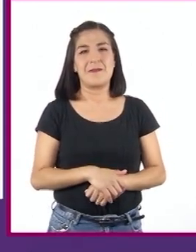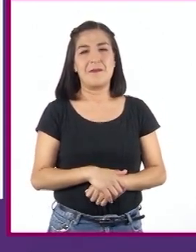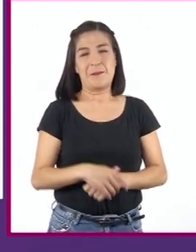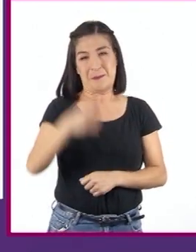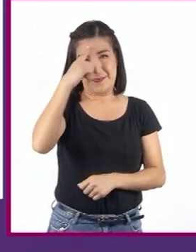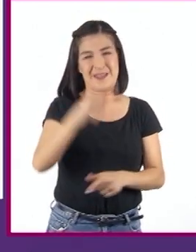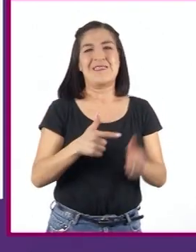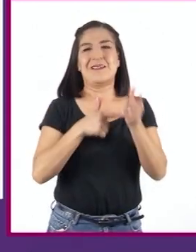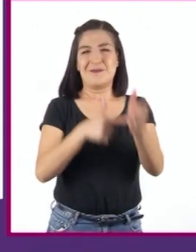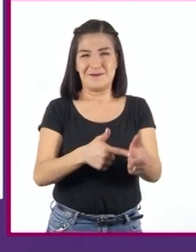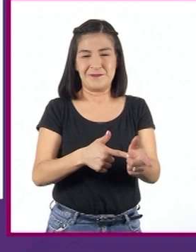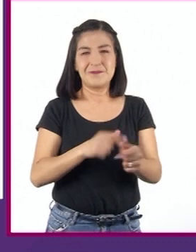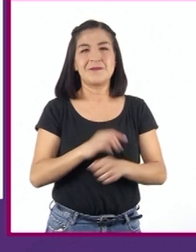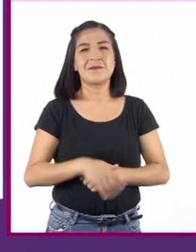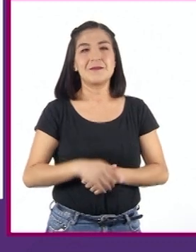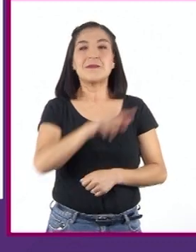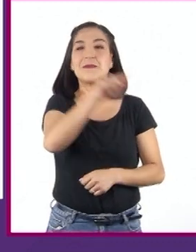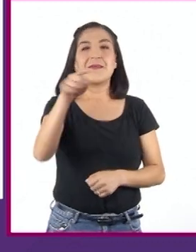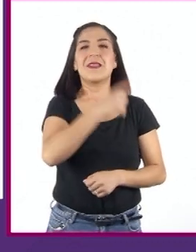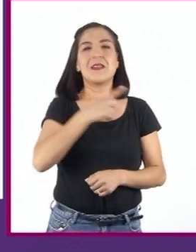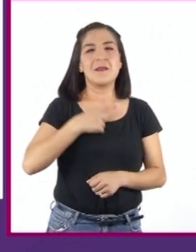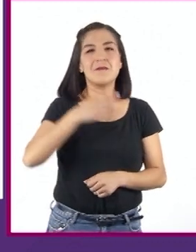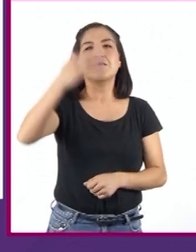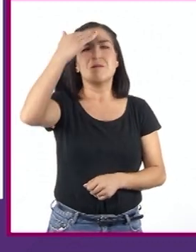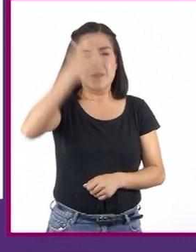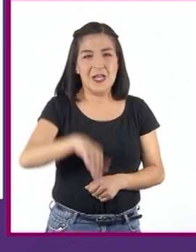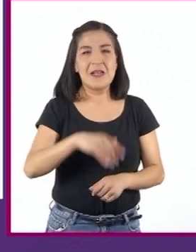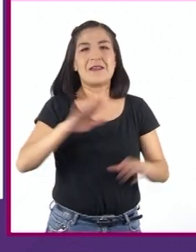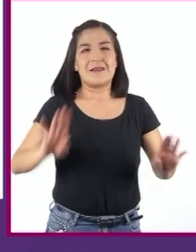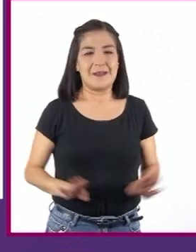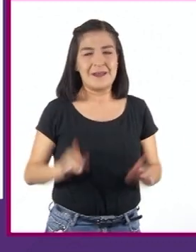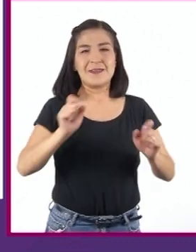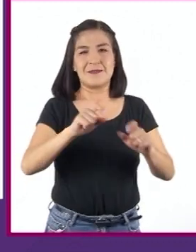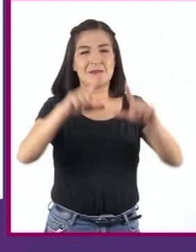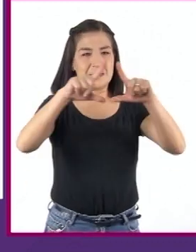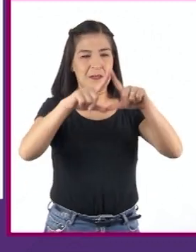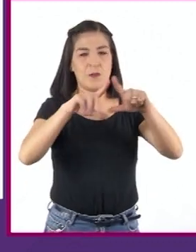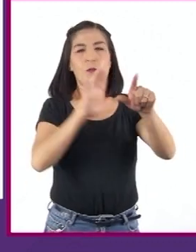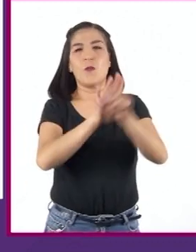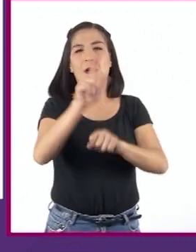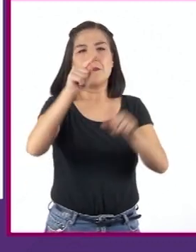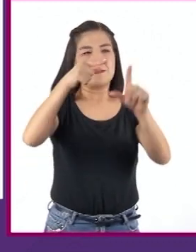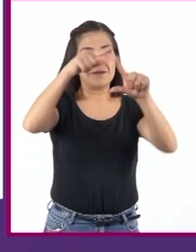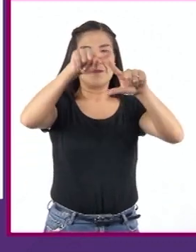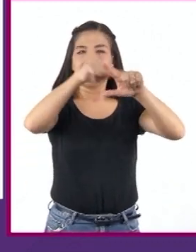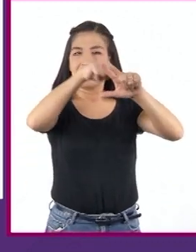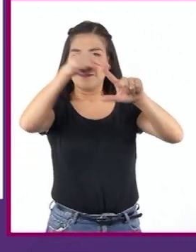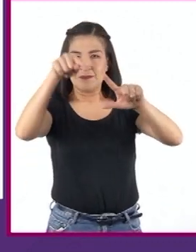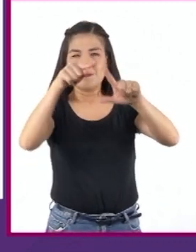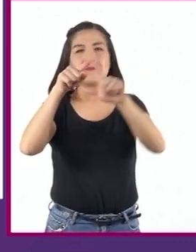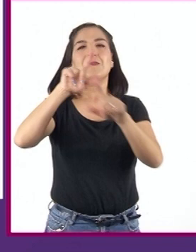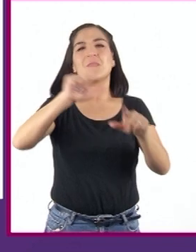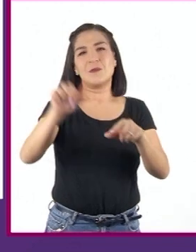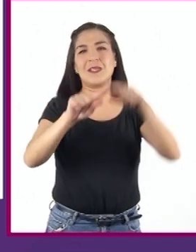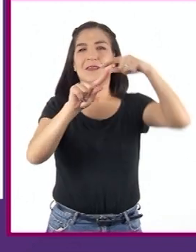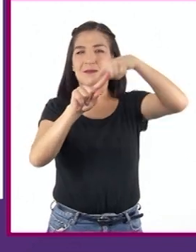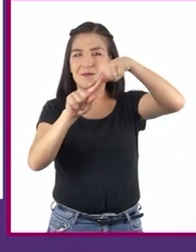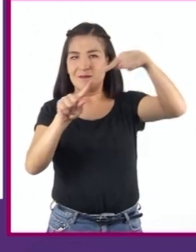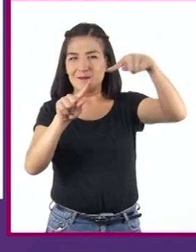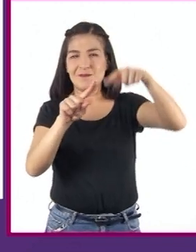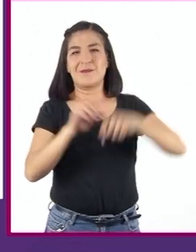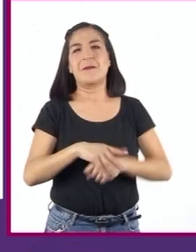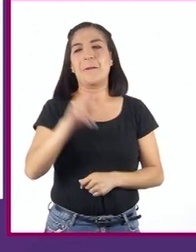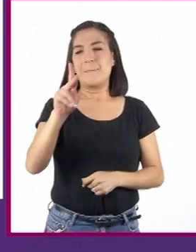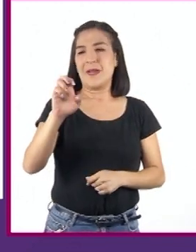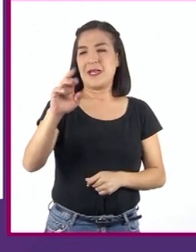Para continuar, hay que recordar las características de las diagonales de un rombo. Primero, son